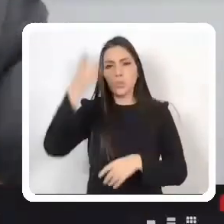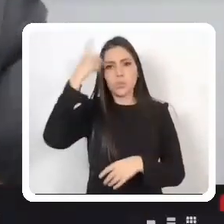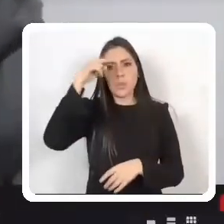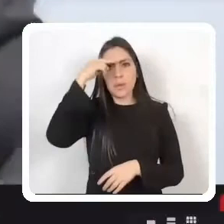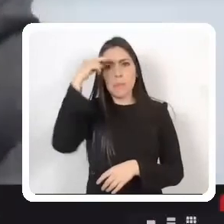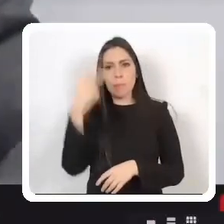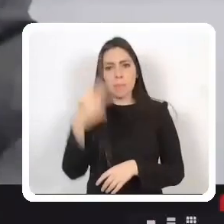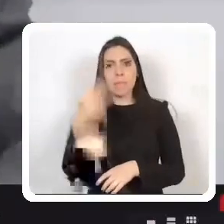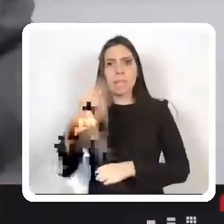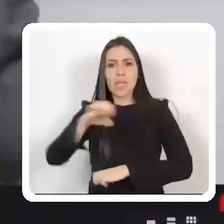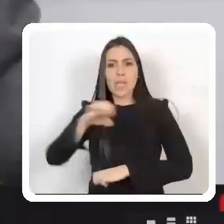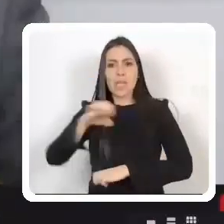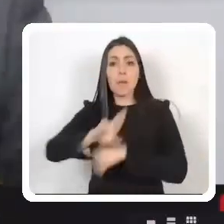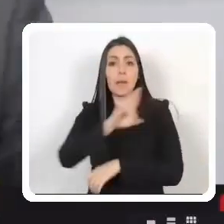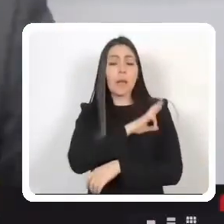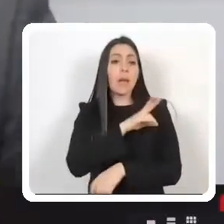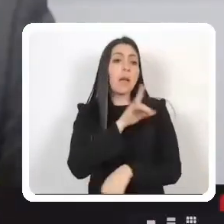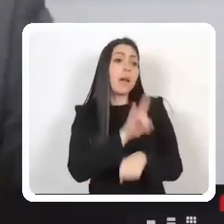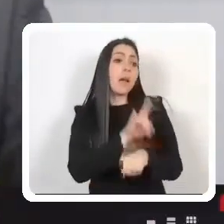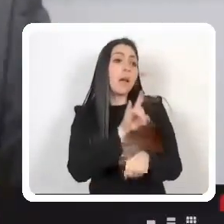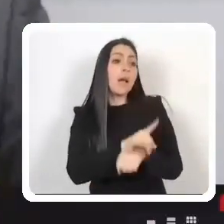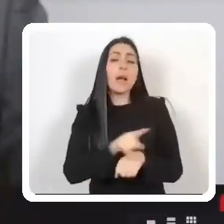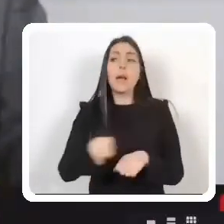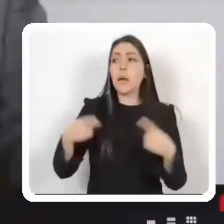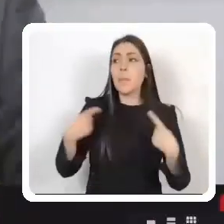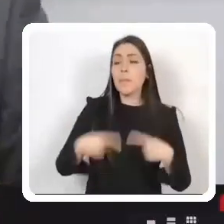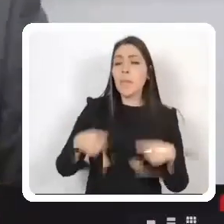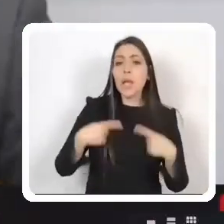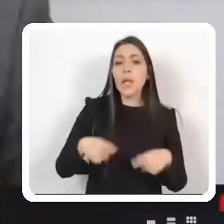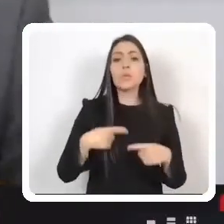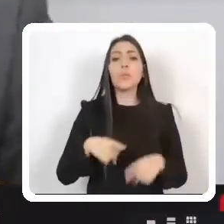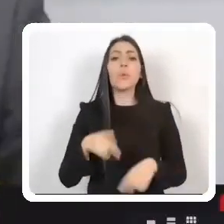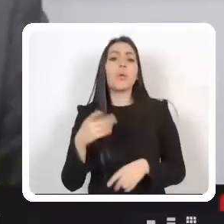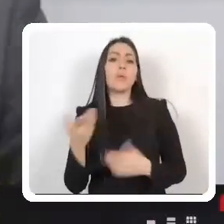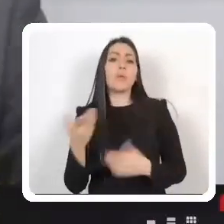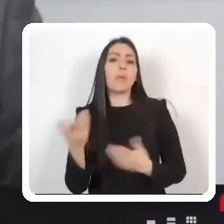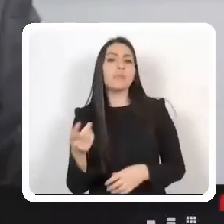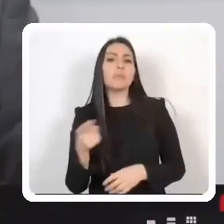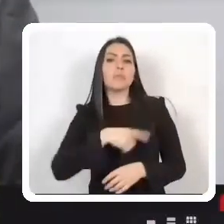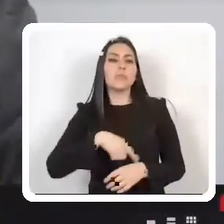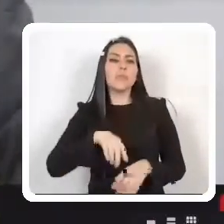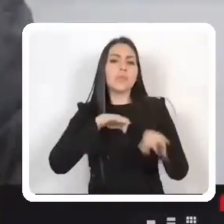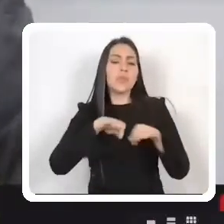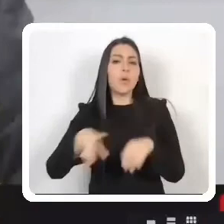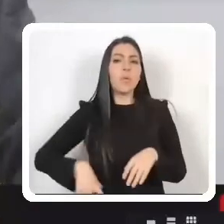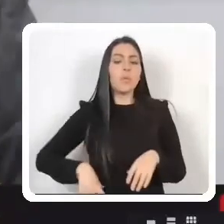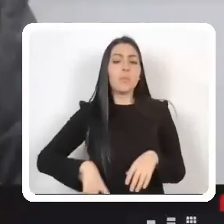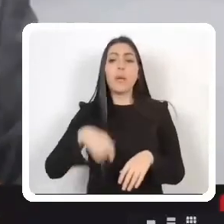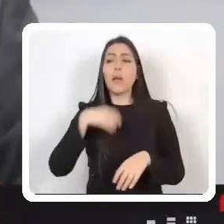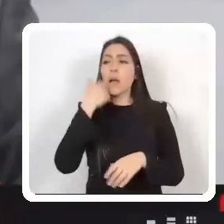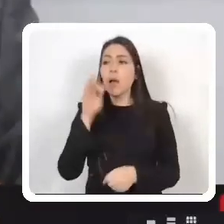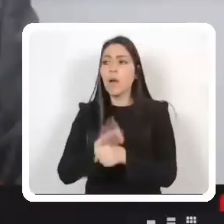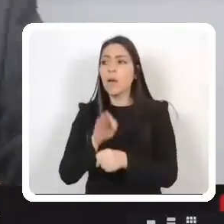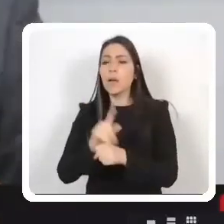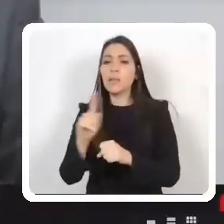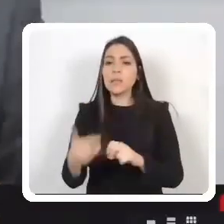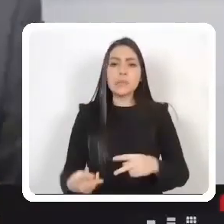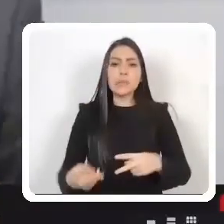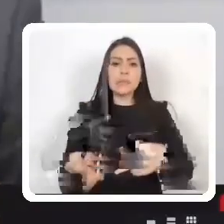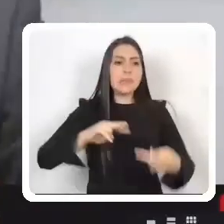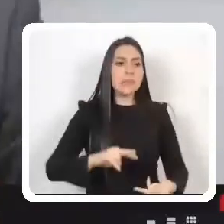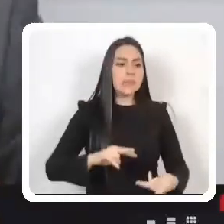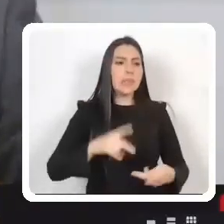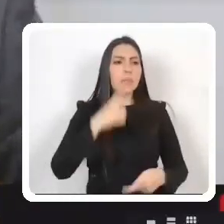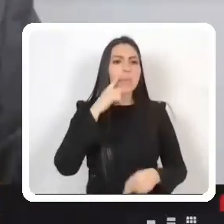disfrazados de representantes populares, persistan en su afán privatizador para dar al pueblo un elemento que garantice